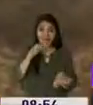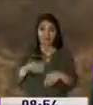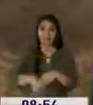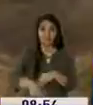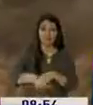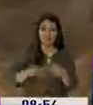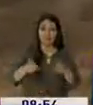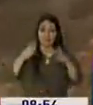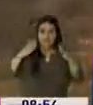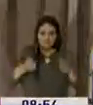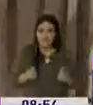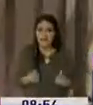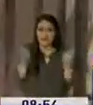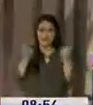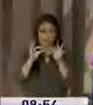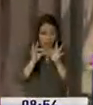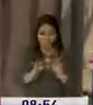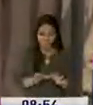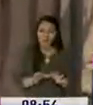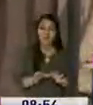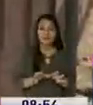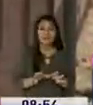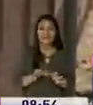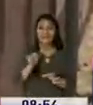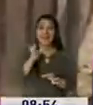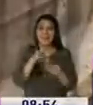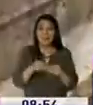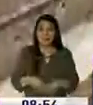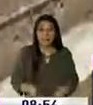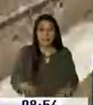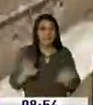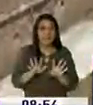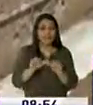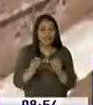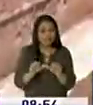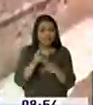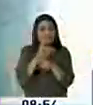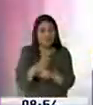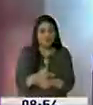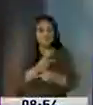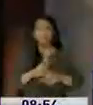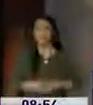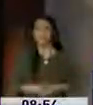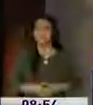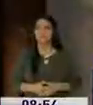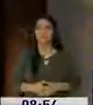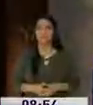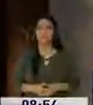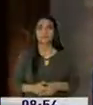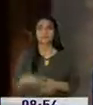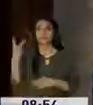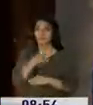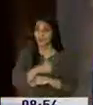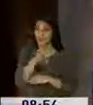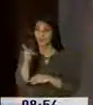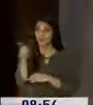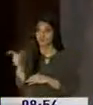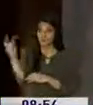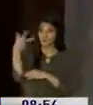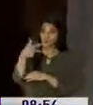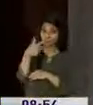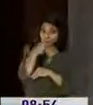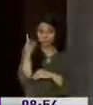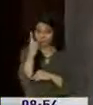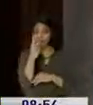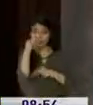atendidas a la brevedad y con su intervención este líquido vital no se ha seguido desperdiciando. Yo el segundo día que se había venido y me conversó